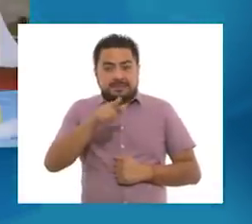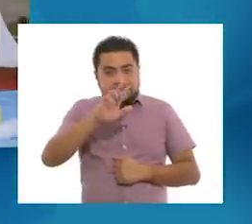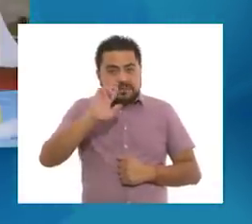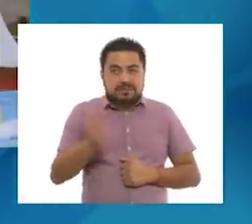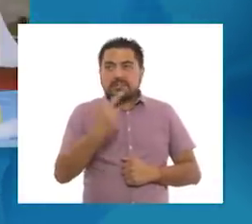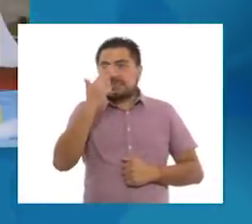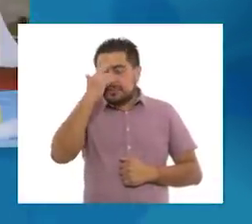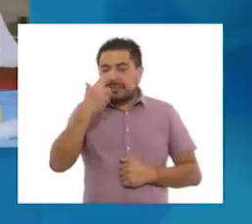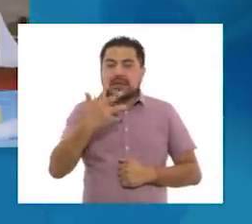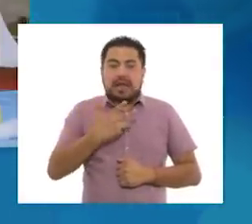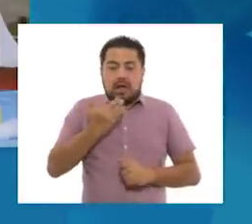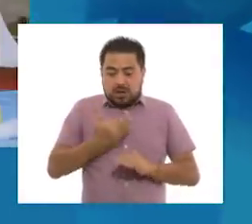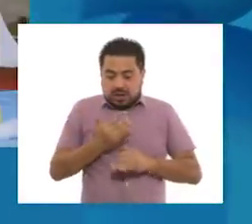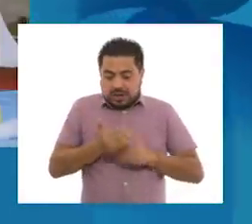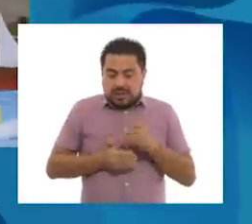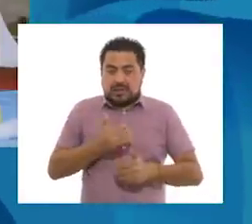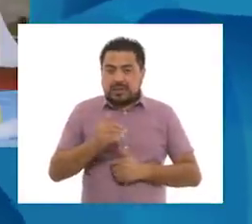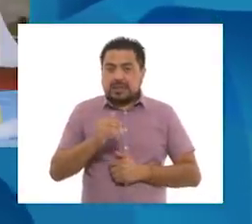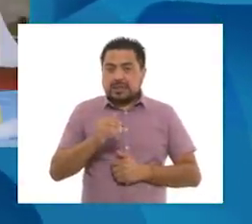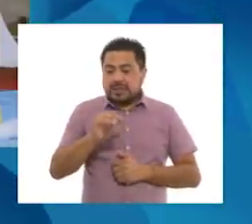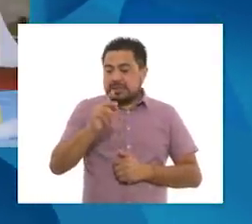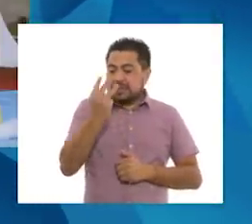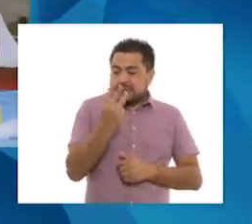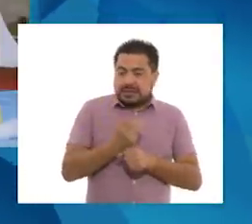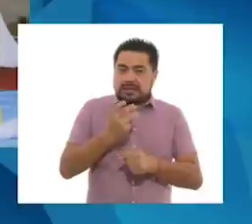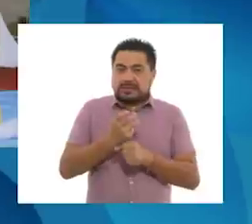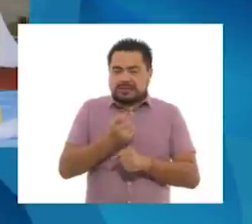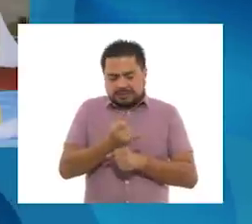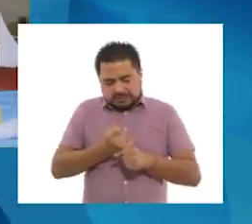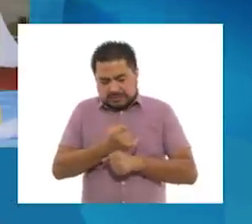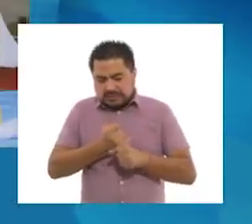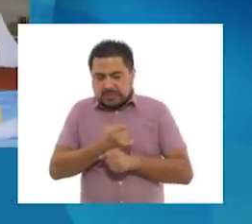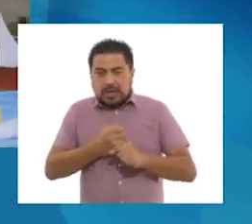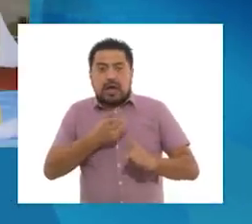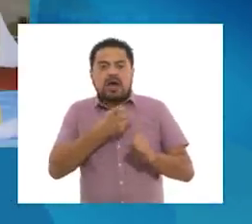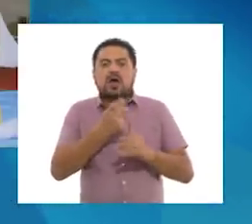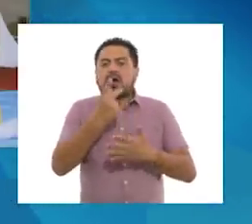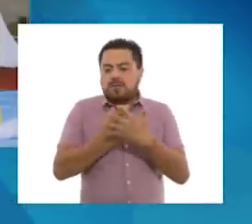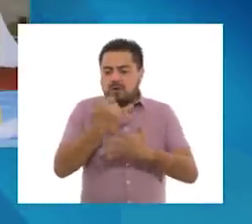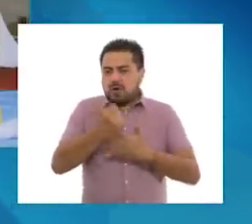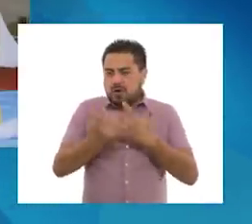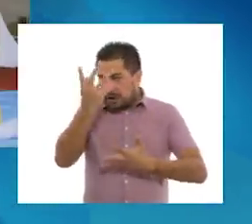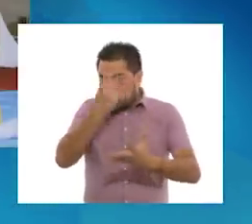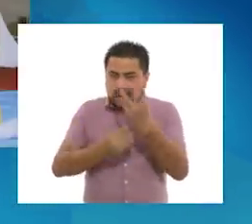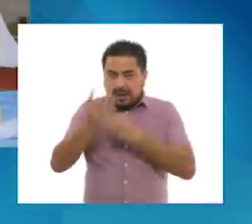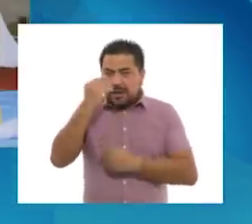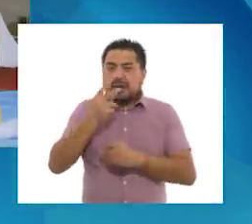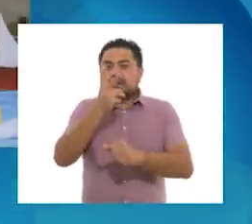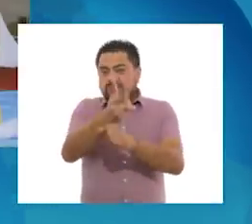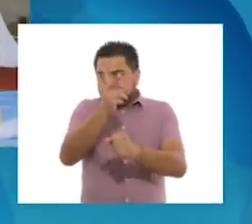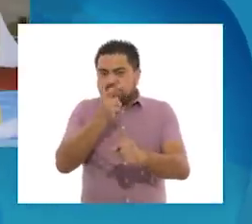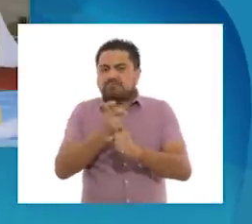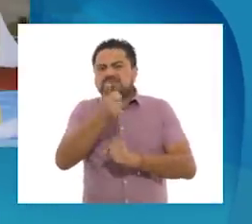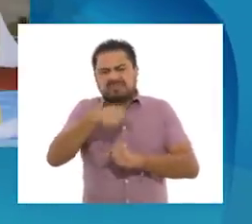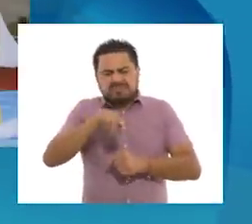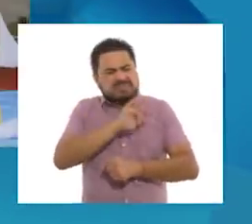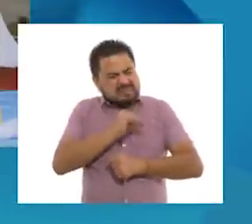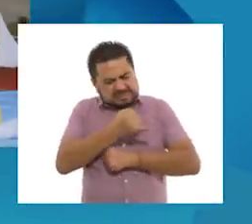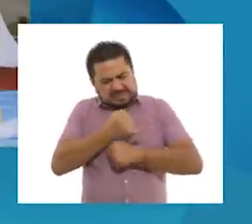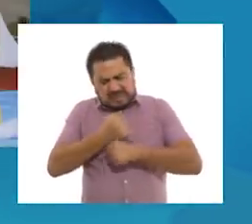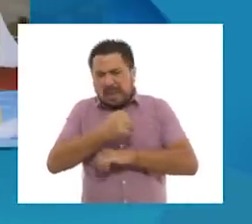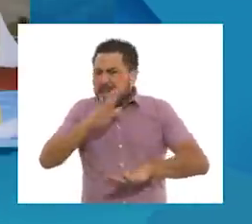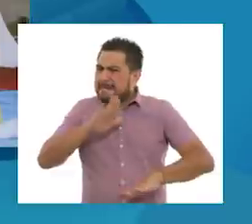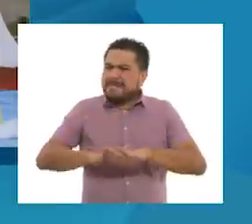Recuerden que estamos en la etapa 3, investigar. En esta etapa de nuestro proyecto de aprendizaje, los invitamos a investigar más